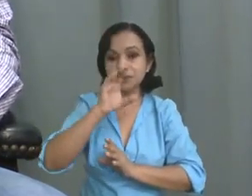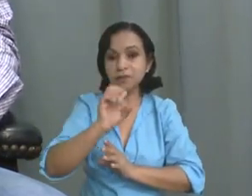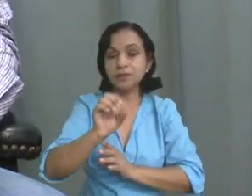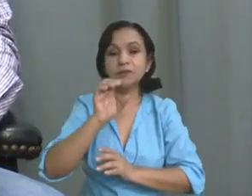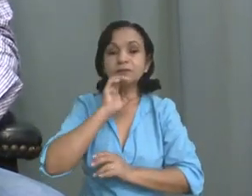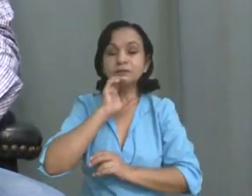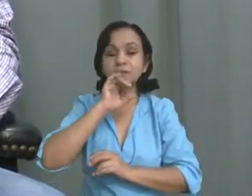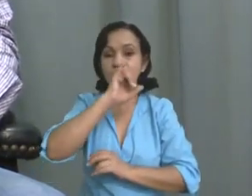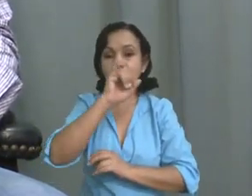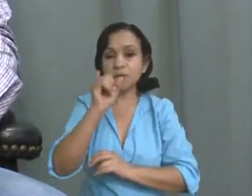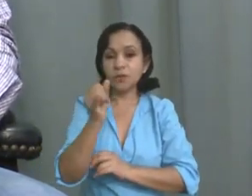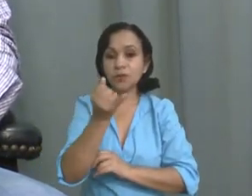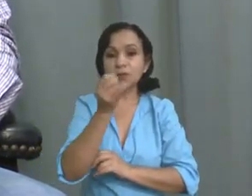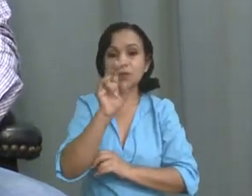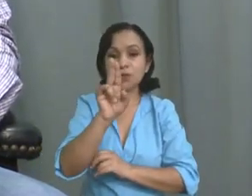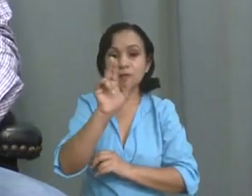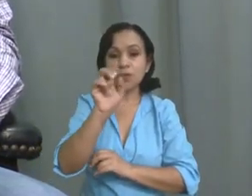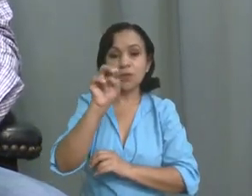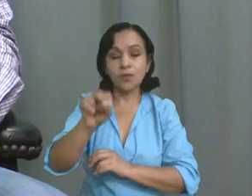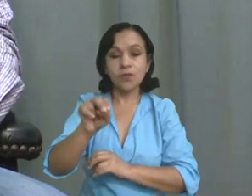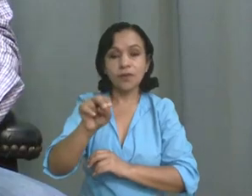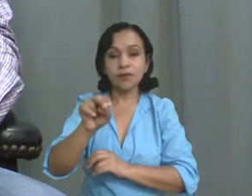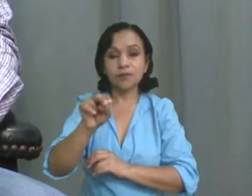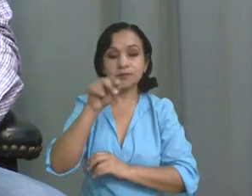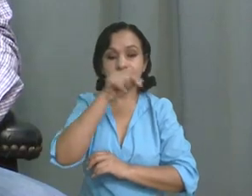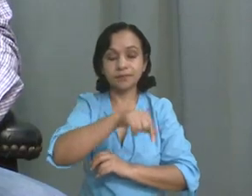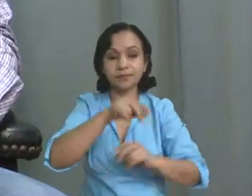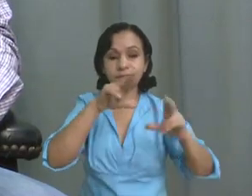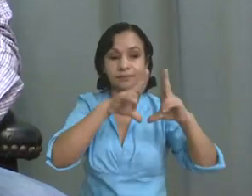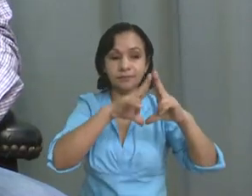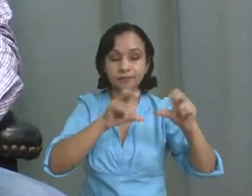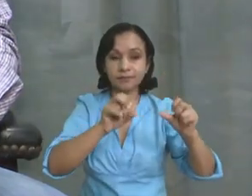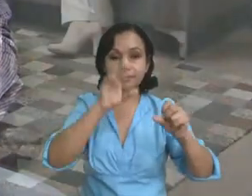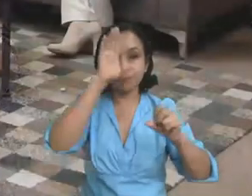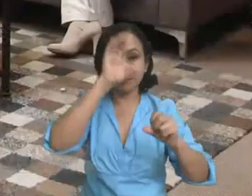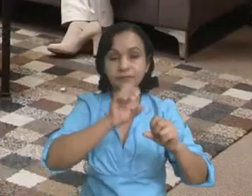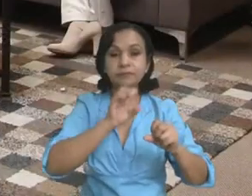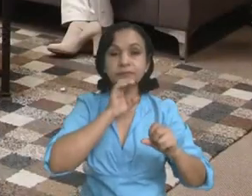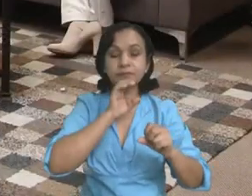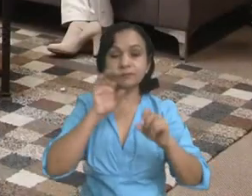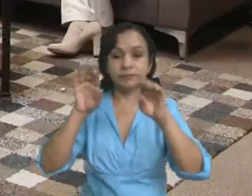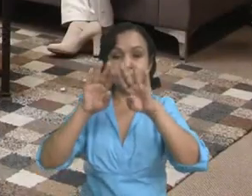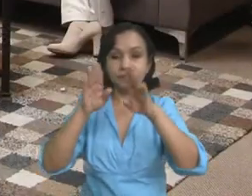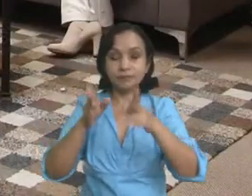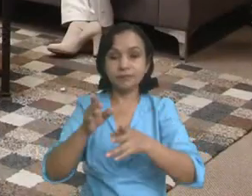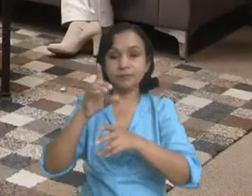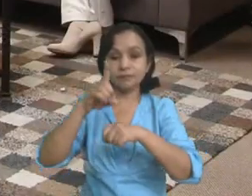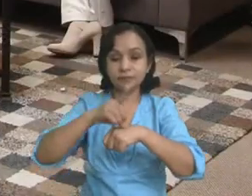Hernández Padrón, embajador de Cuba en Nicaragua con nosotros, junto a él la doctora Marta